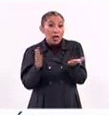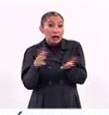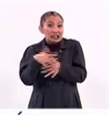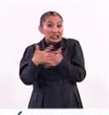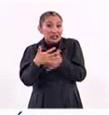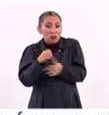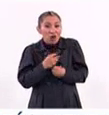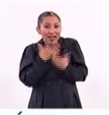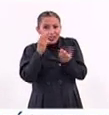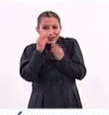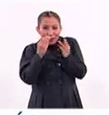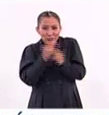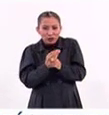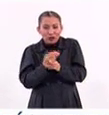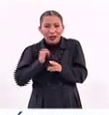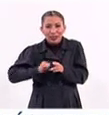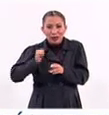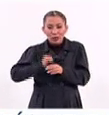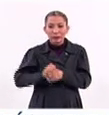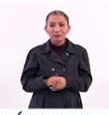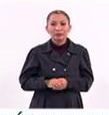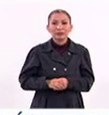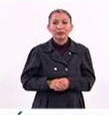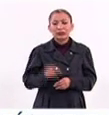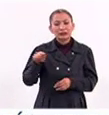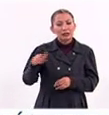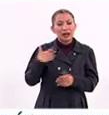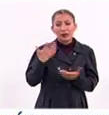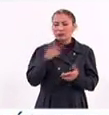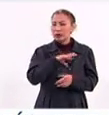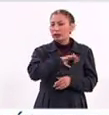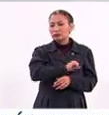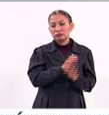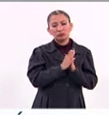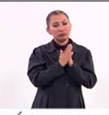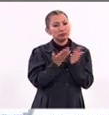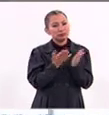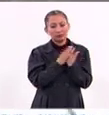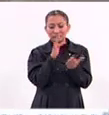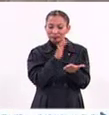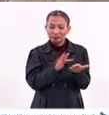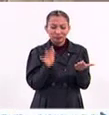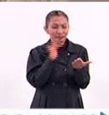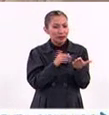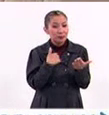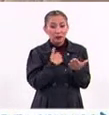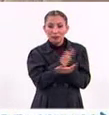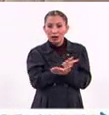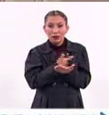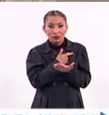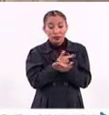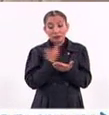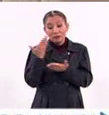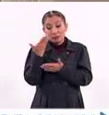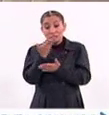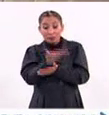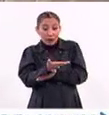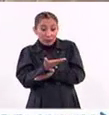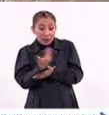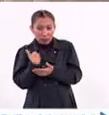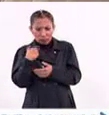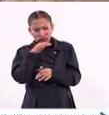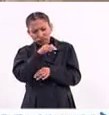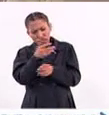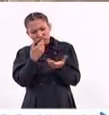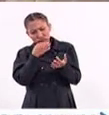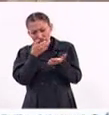son 15 poetas del mundo prehispánico, era de mis libros favoritos. Justamente me lo pidieron,